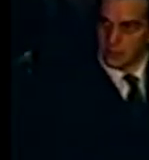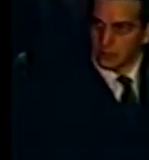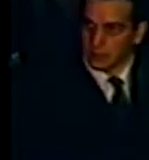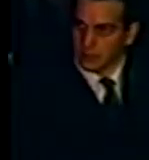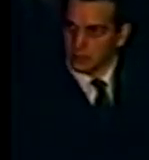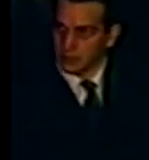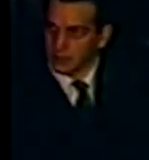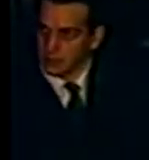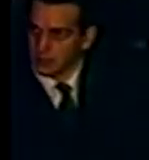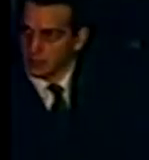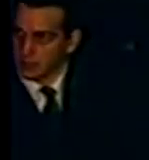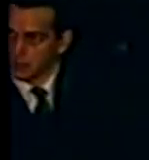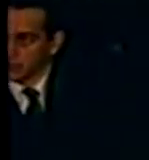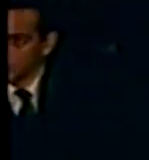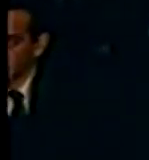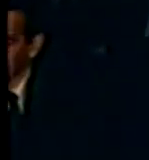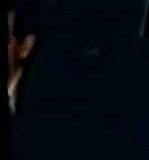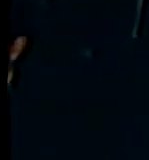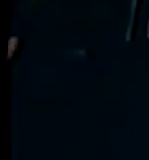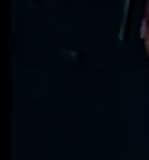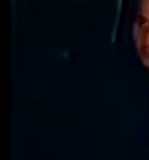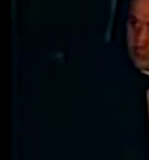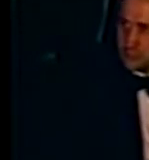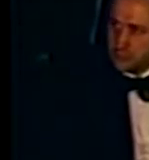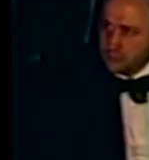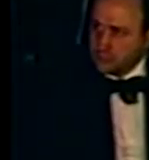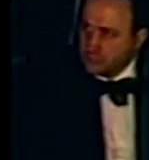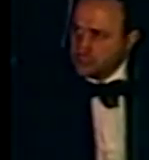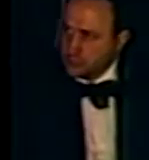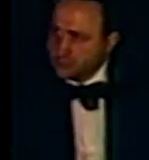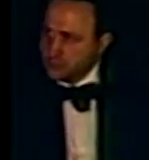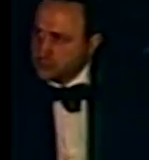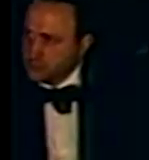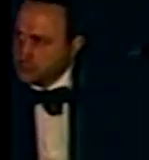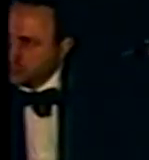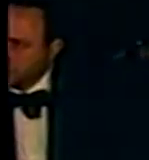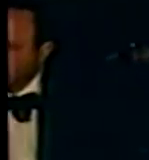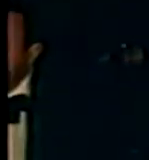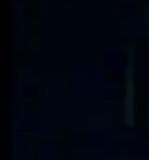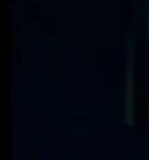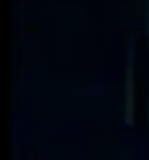solo, corazón arriba, a las 5 de la tarde.